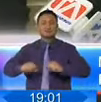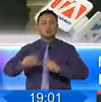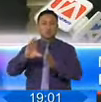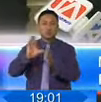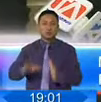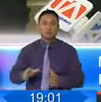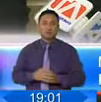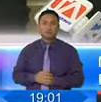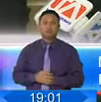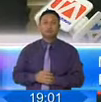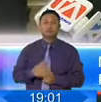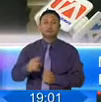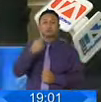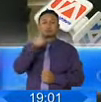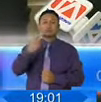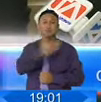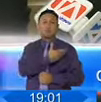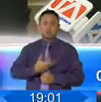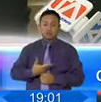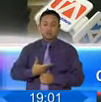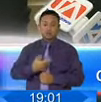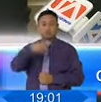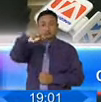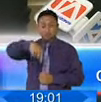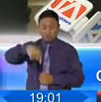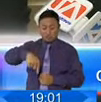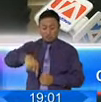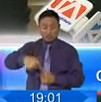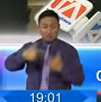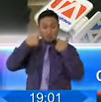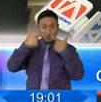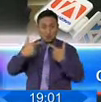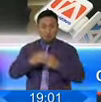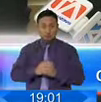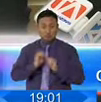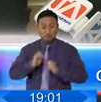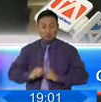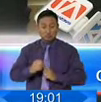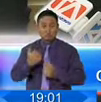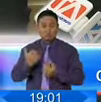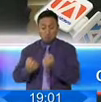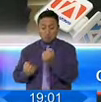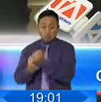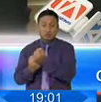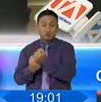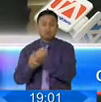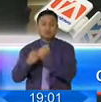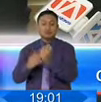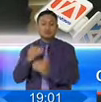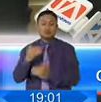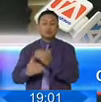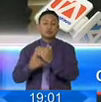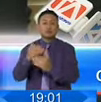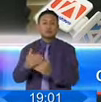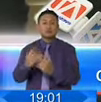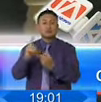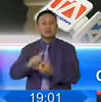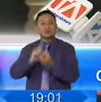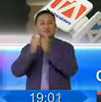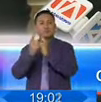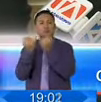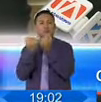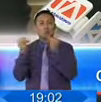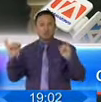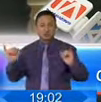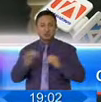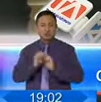al presidente y decirle al país, aquí estamos para poner nuestro hombro en este proceso de reinstitucionalización,